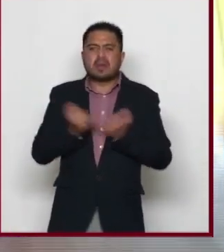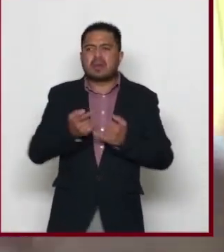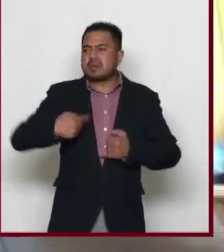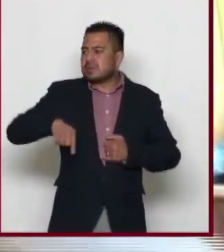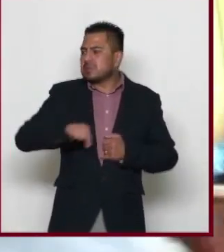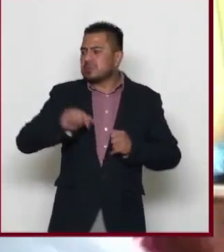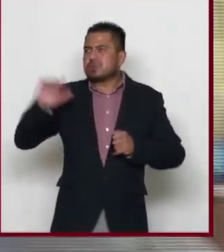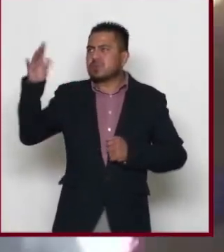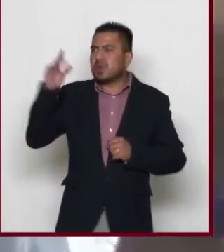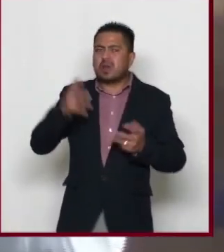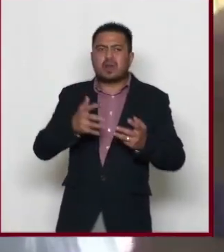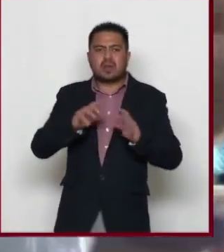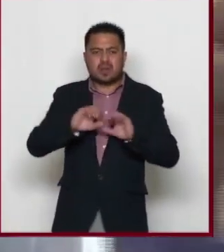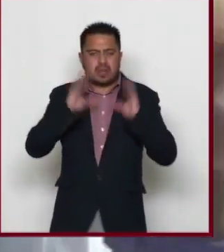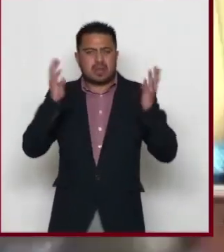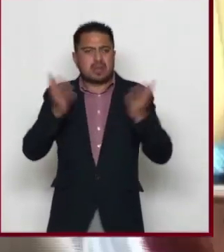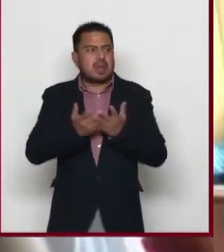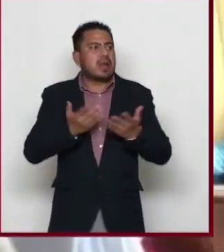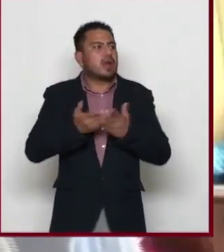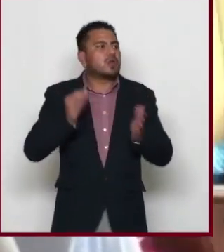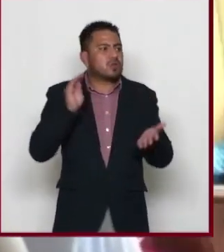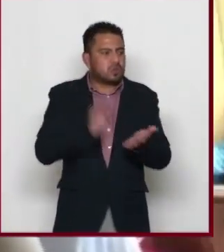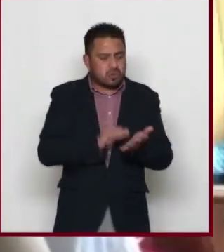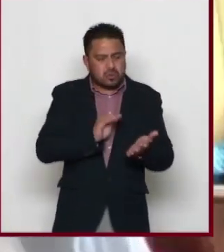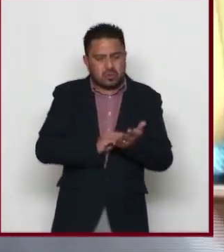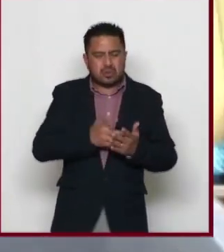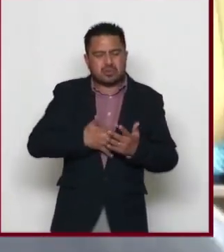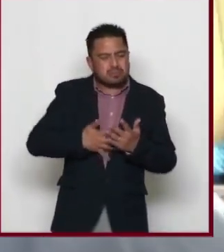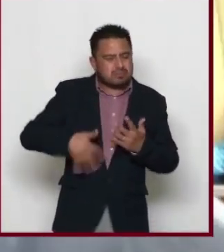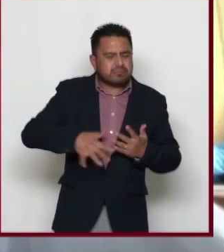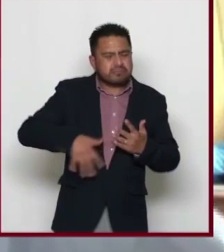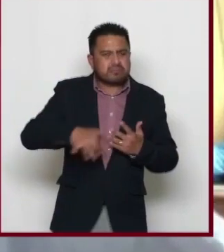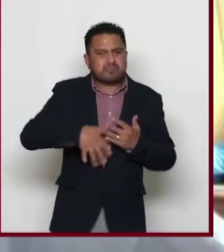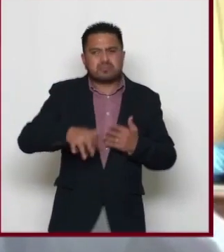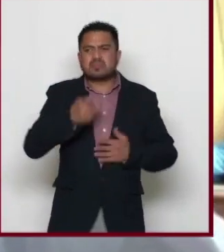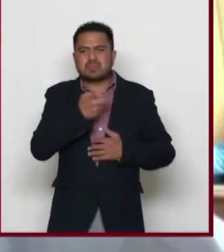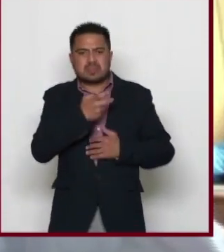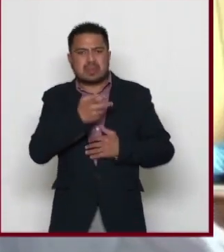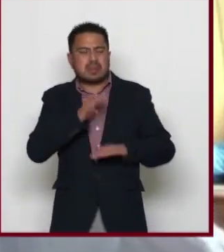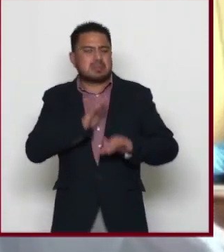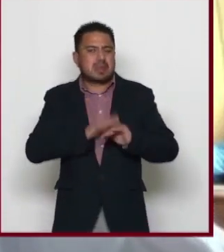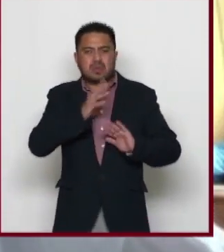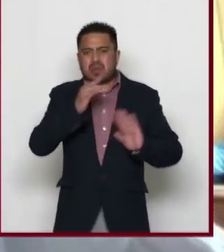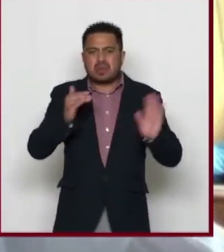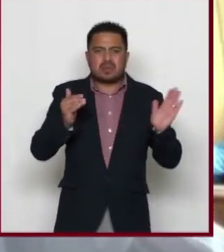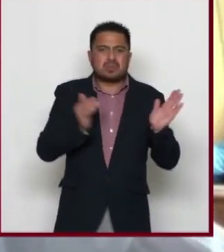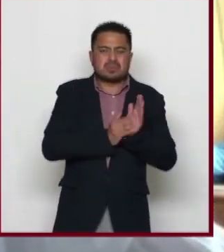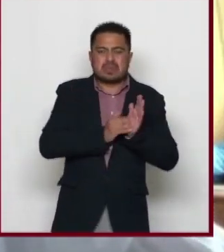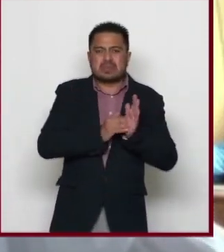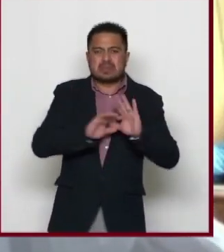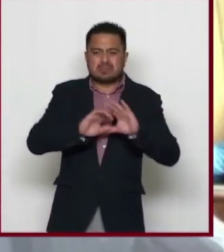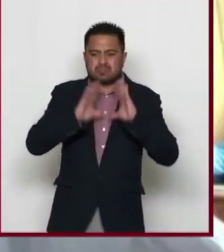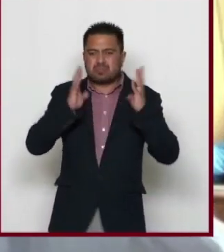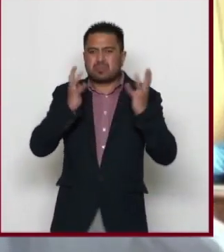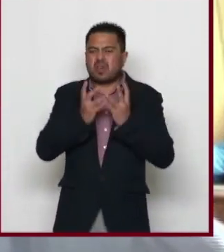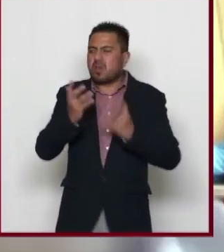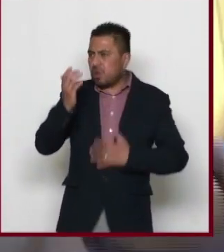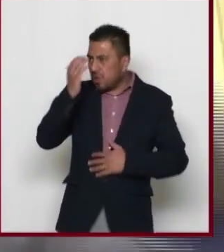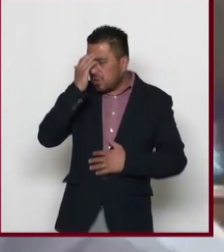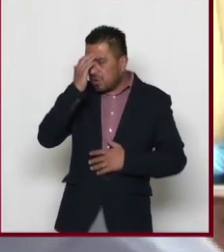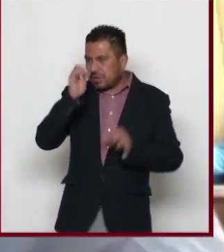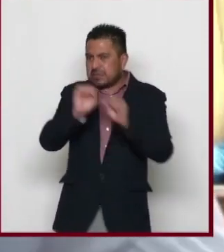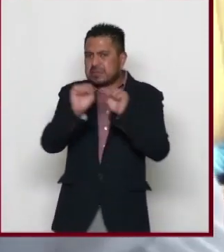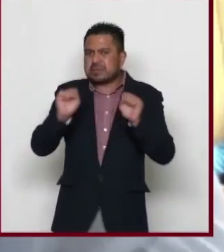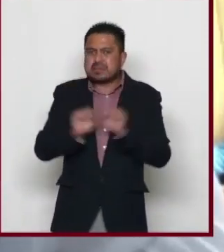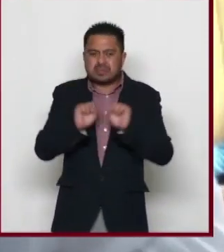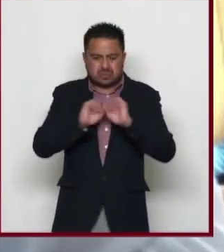Sol, a una distancia igual que nosotros del Sol a la Tierra. Sí. Entonces todavía seguimos en la búsqueda. De estos